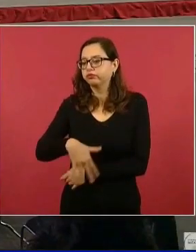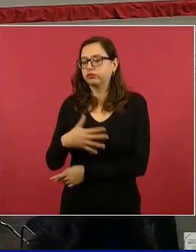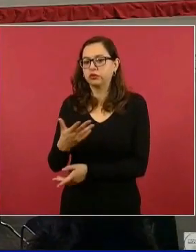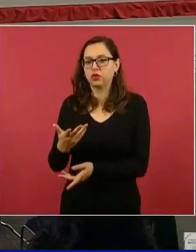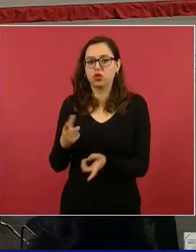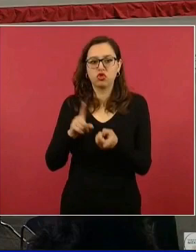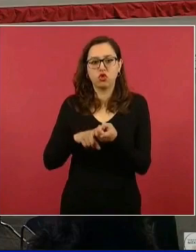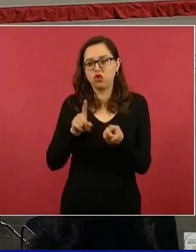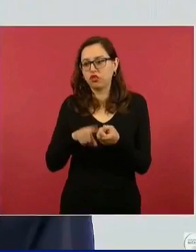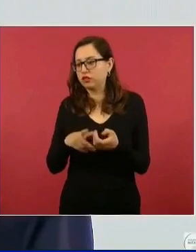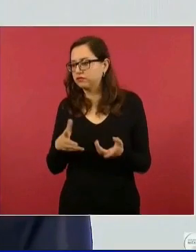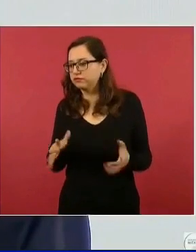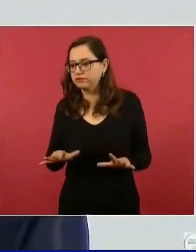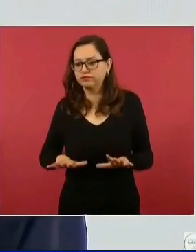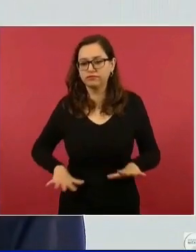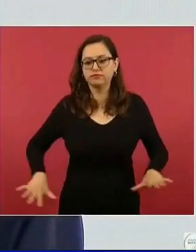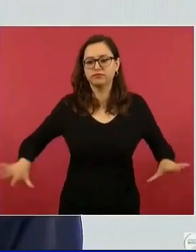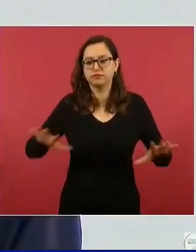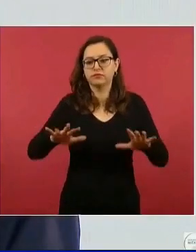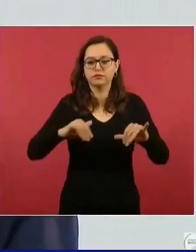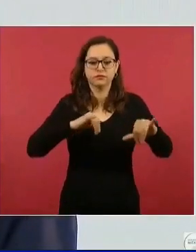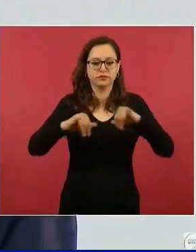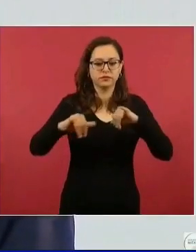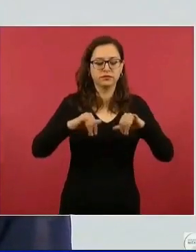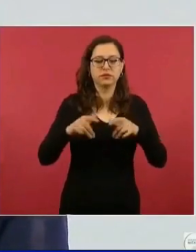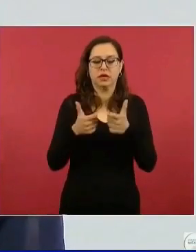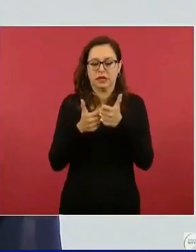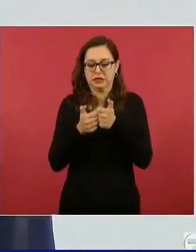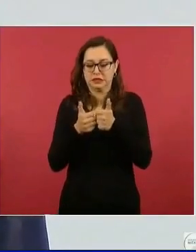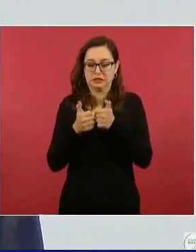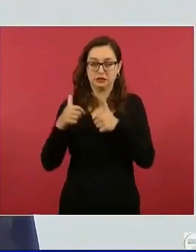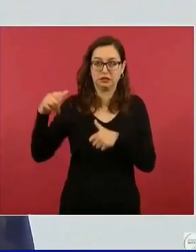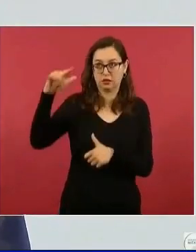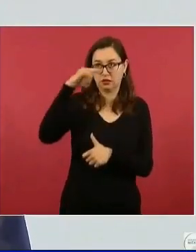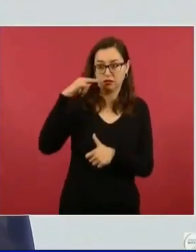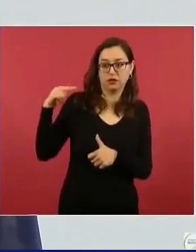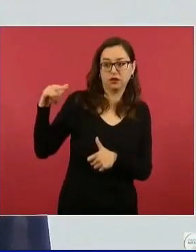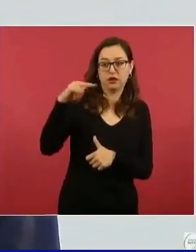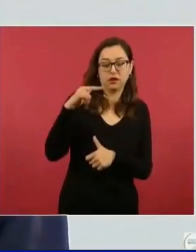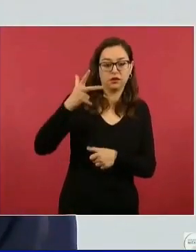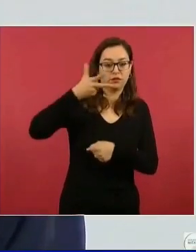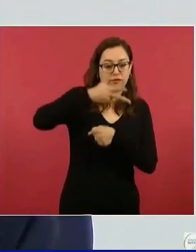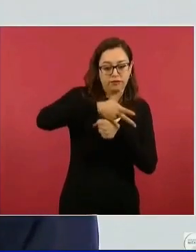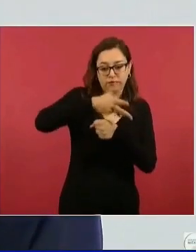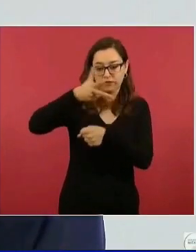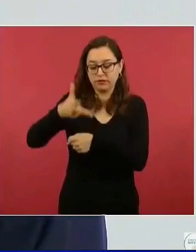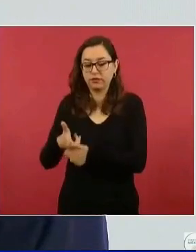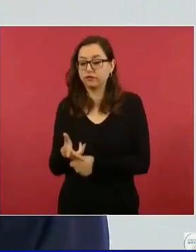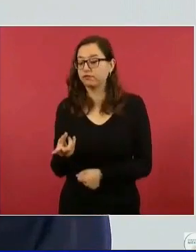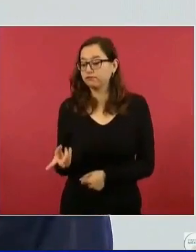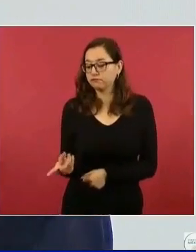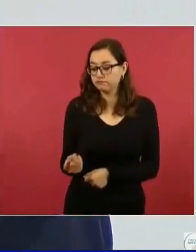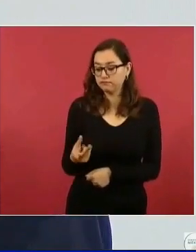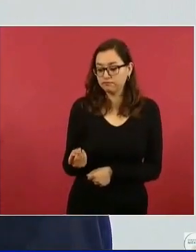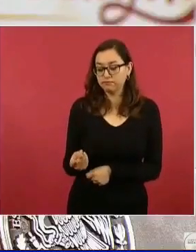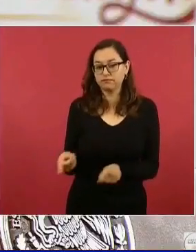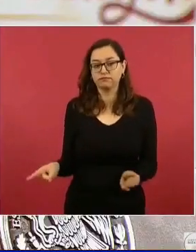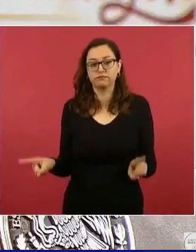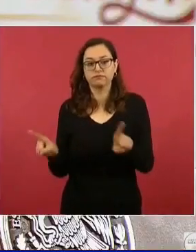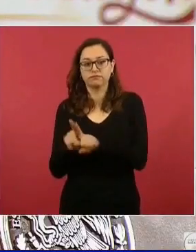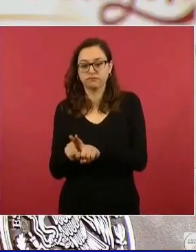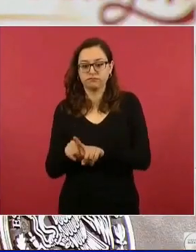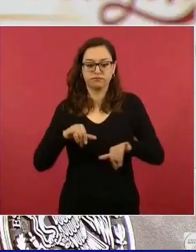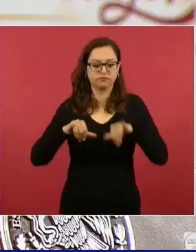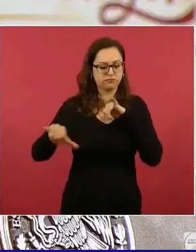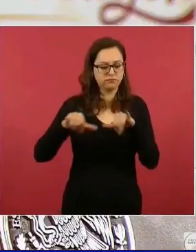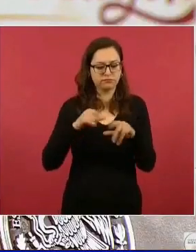César López Patolzin, quizá es uno de los casos más tristes, el de este soldado que estaba